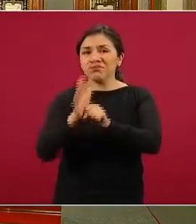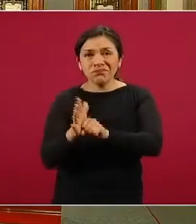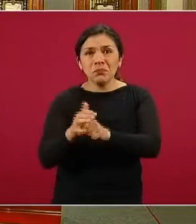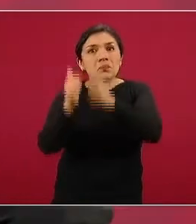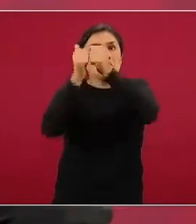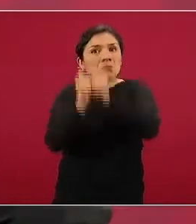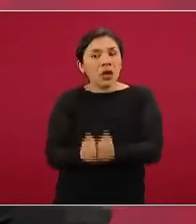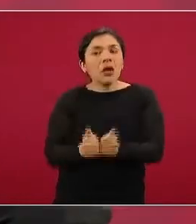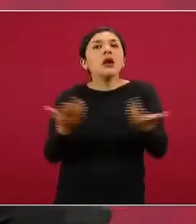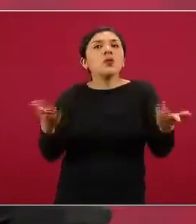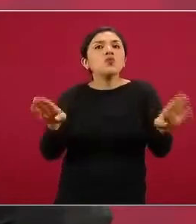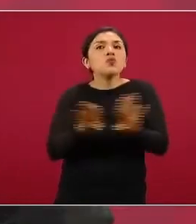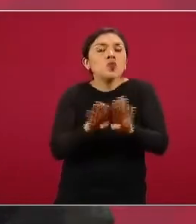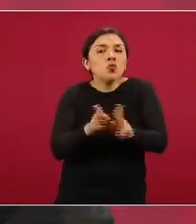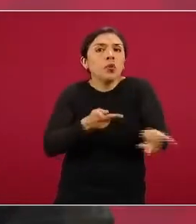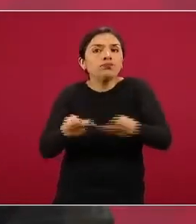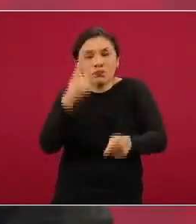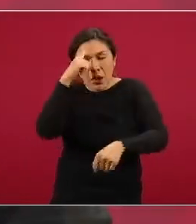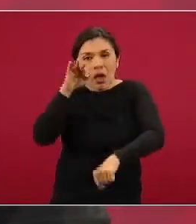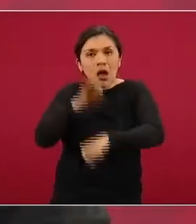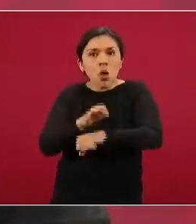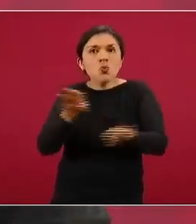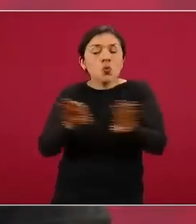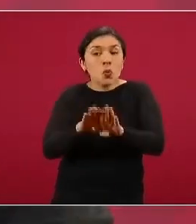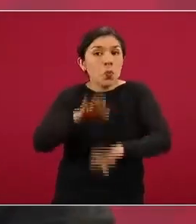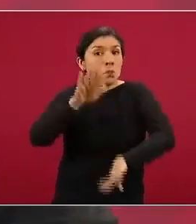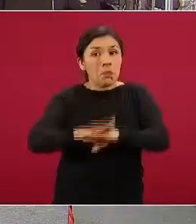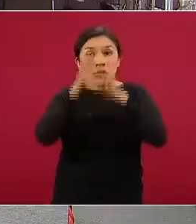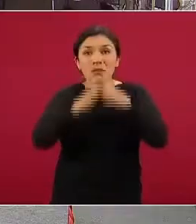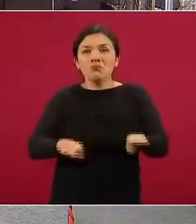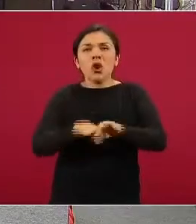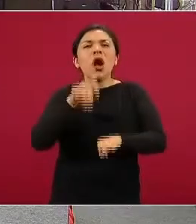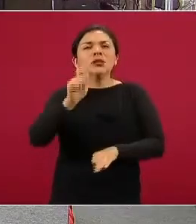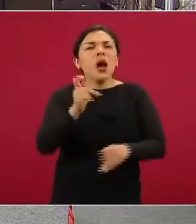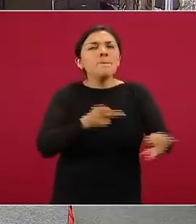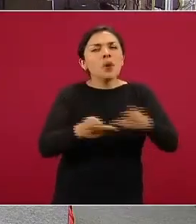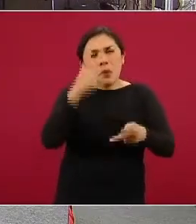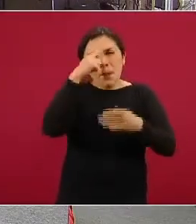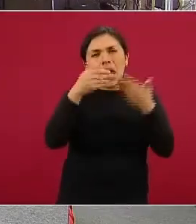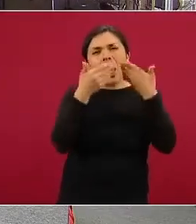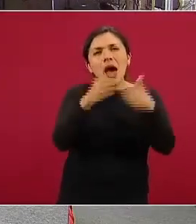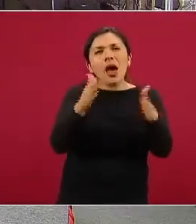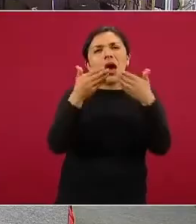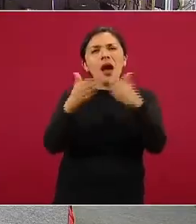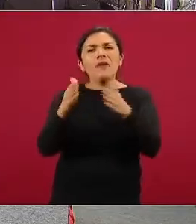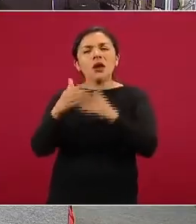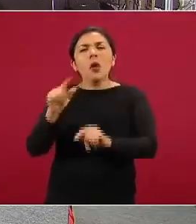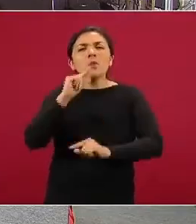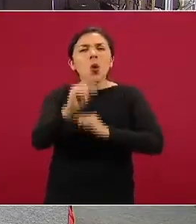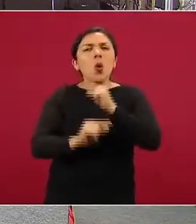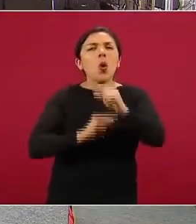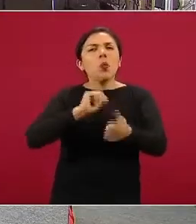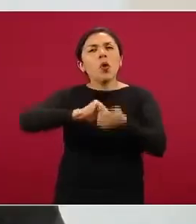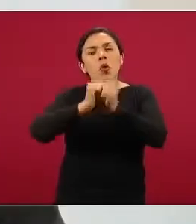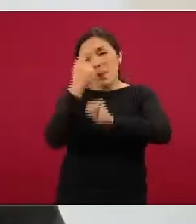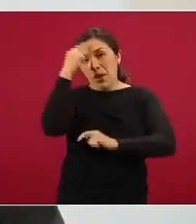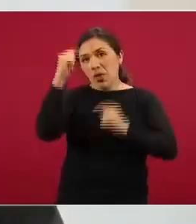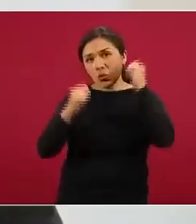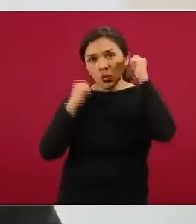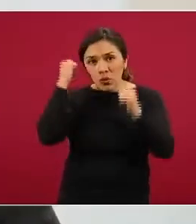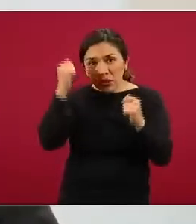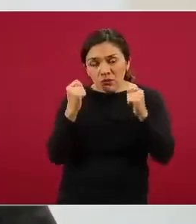varios protocolos. El más sobresaliente fue el protocolo de apertura paulatina del sector